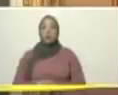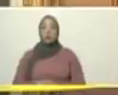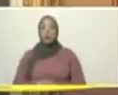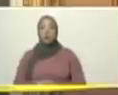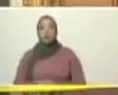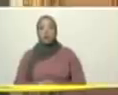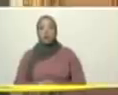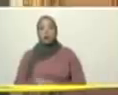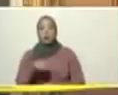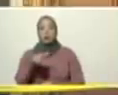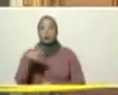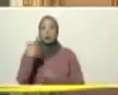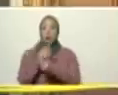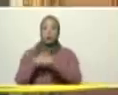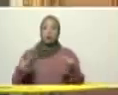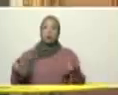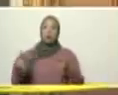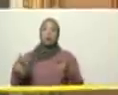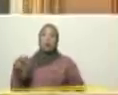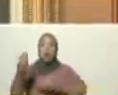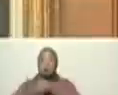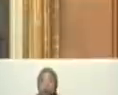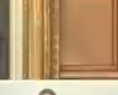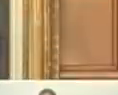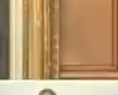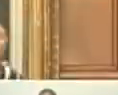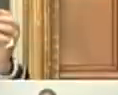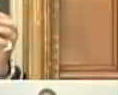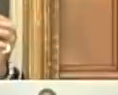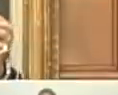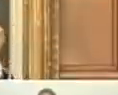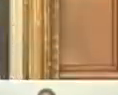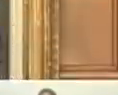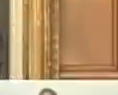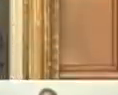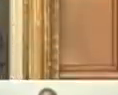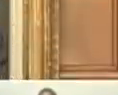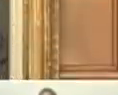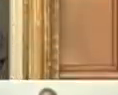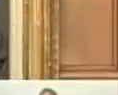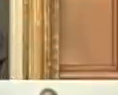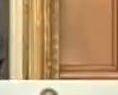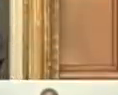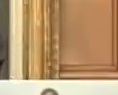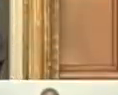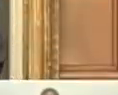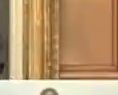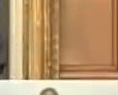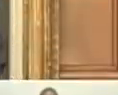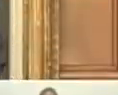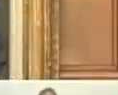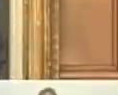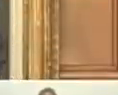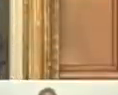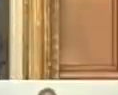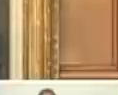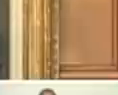y declararon la refundación de la República de Venezuela sin Bolívar. ¿Por qué